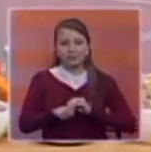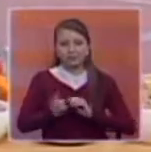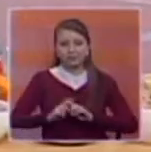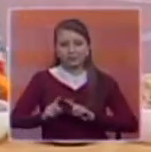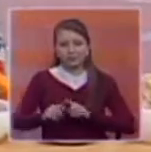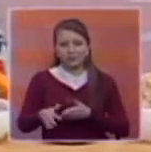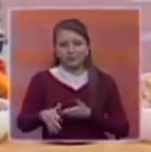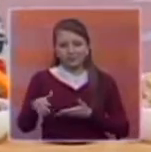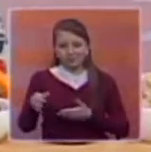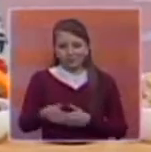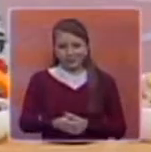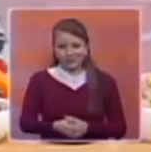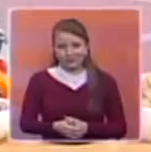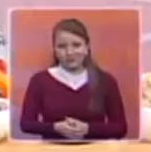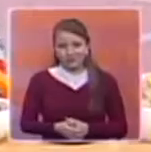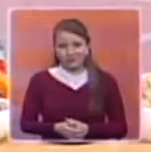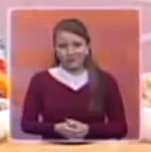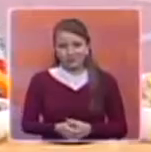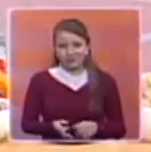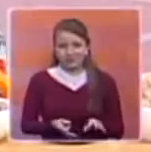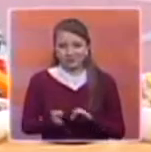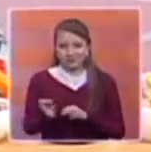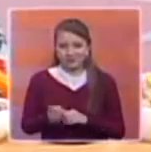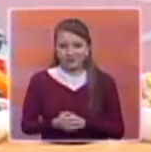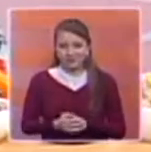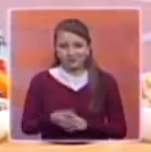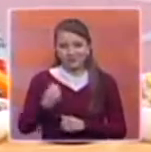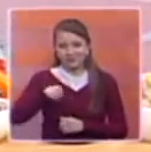ciertas, digamos de cierta manera, a